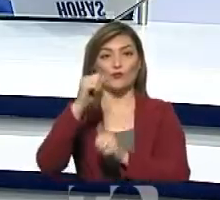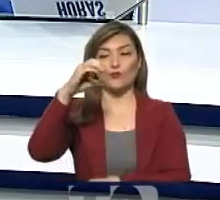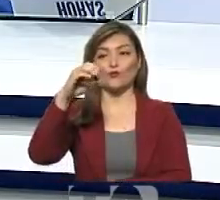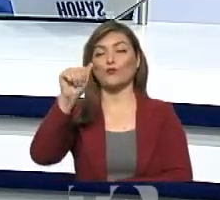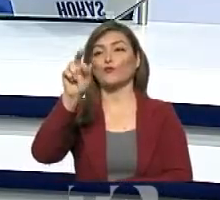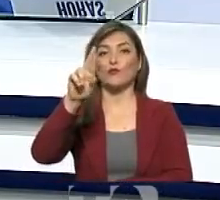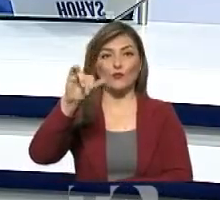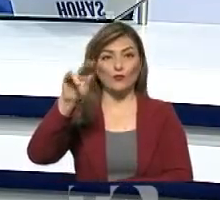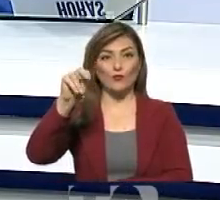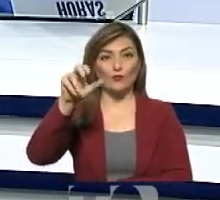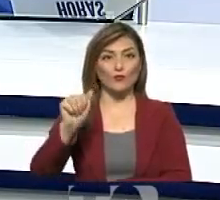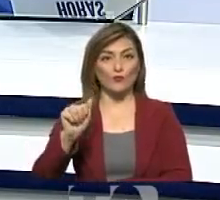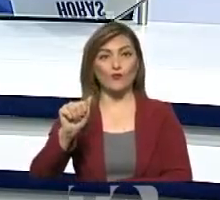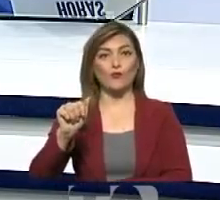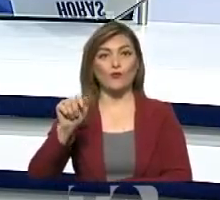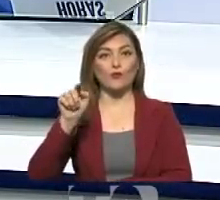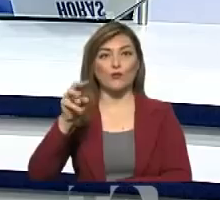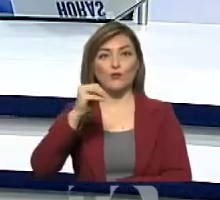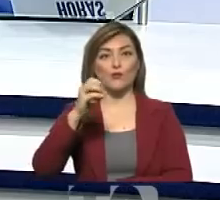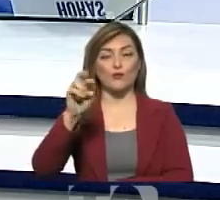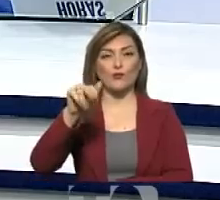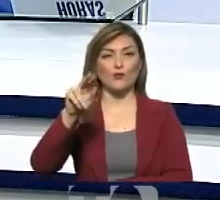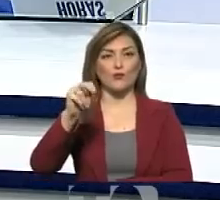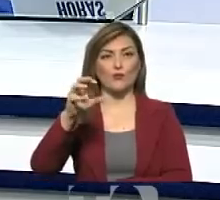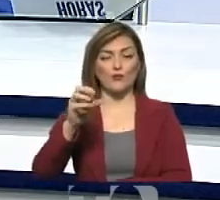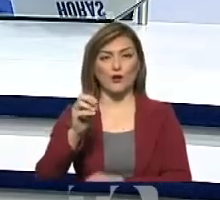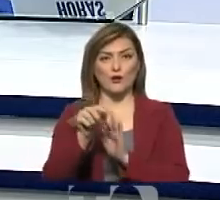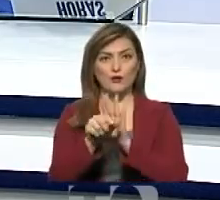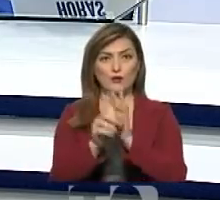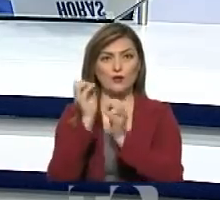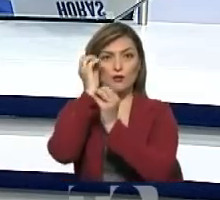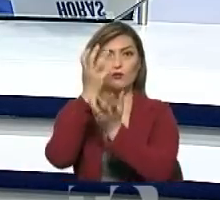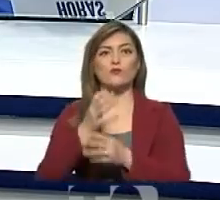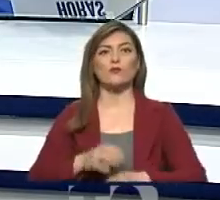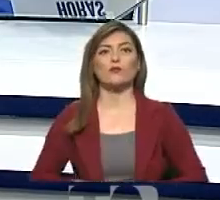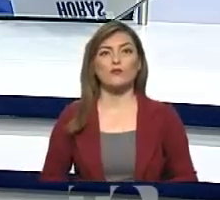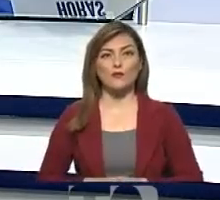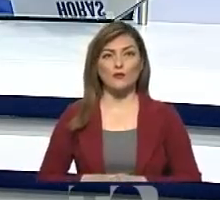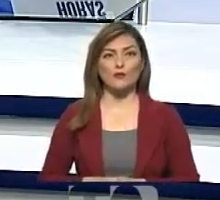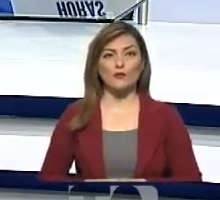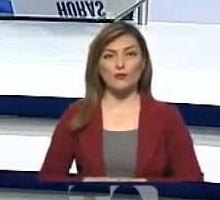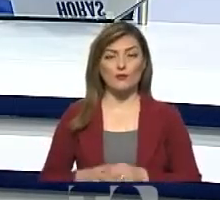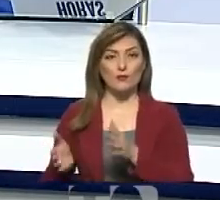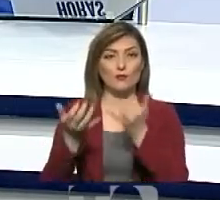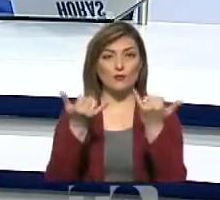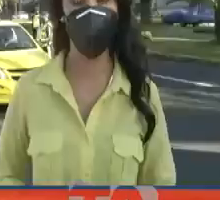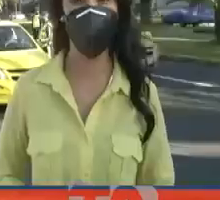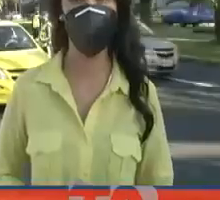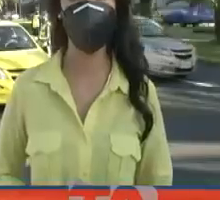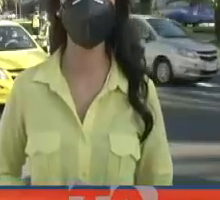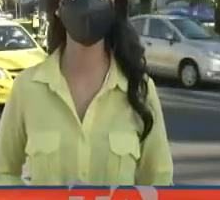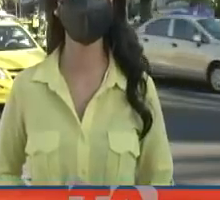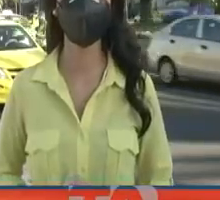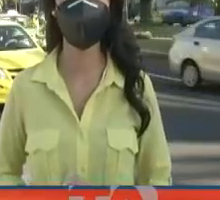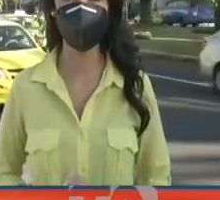Moreno, interpelante de la demanda de remoción. Ya les contaremos entonces los detalles, pero ahora es momento de saludar con nuestras